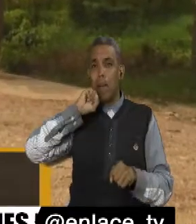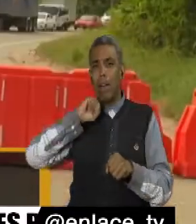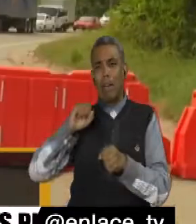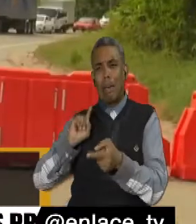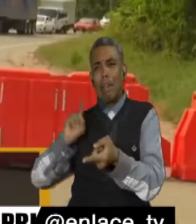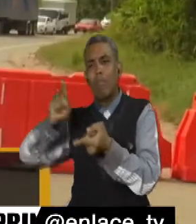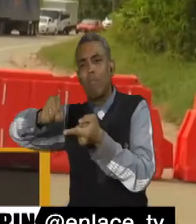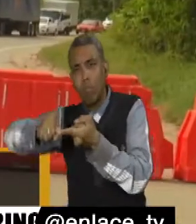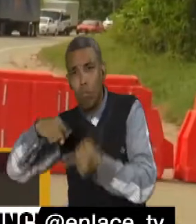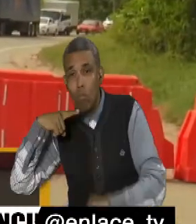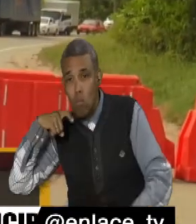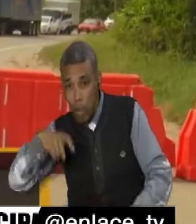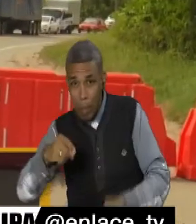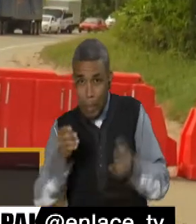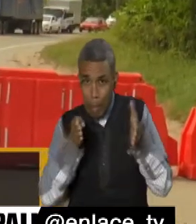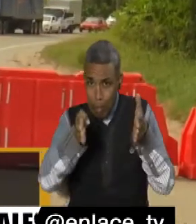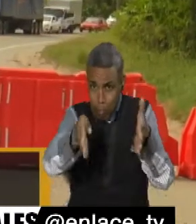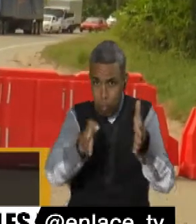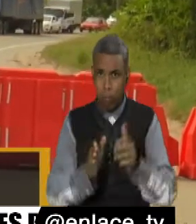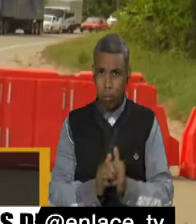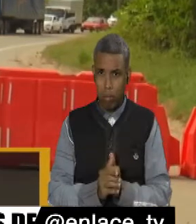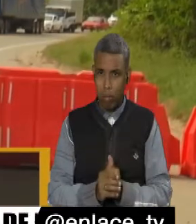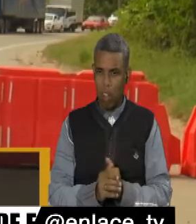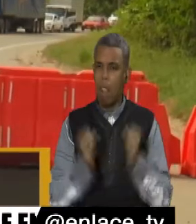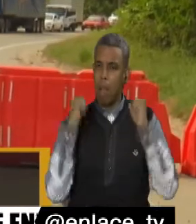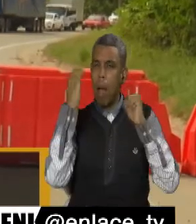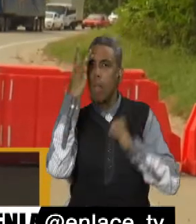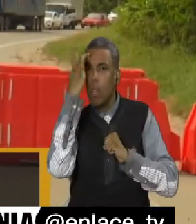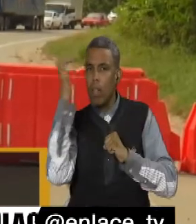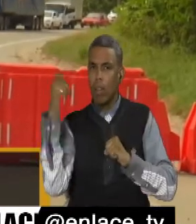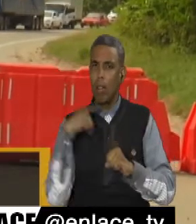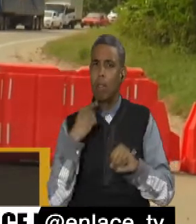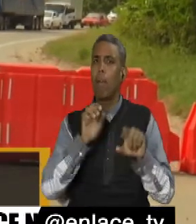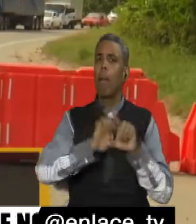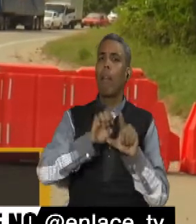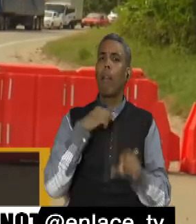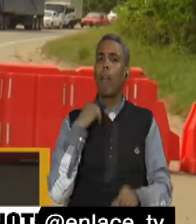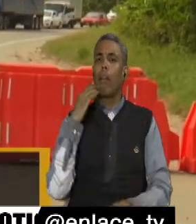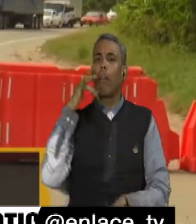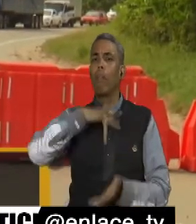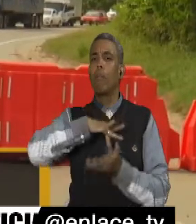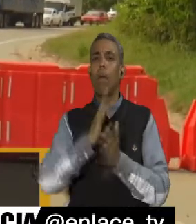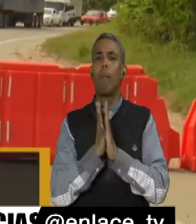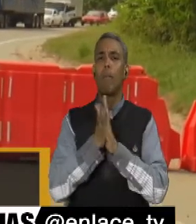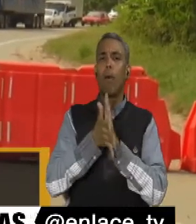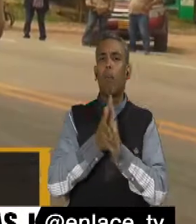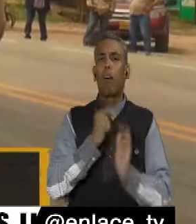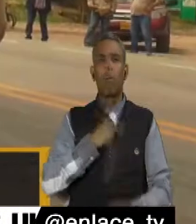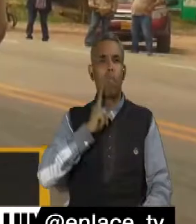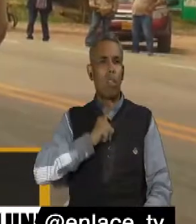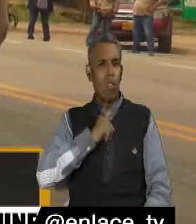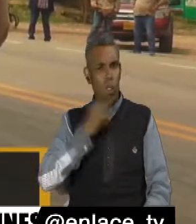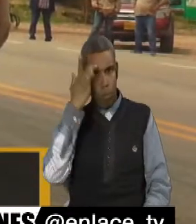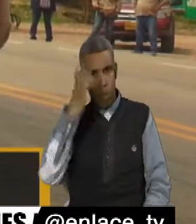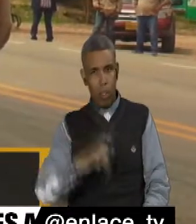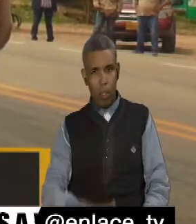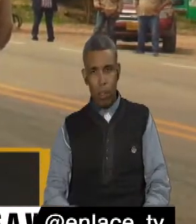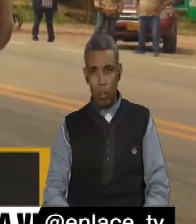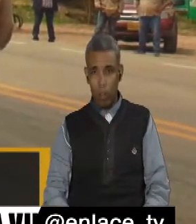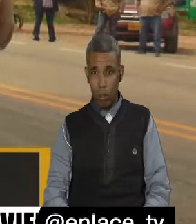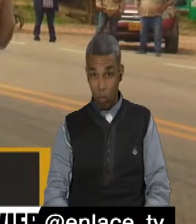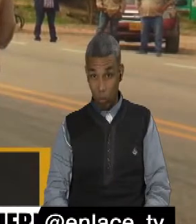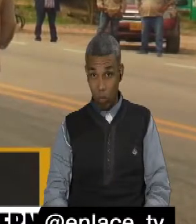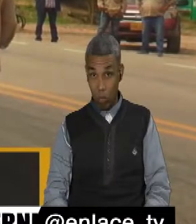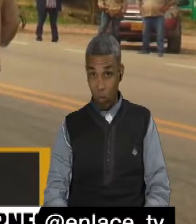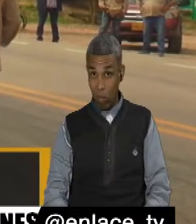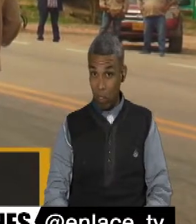de comunicación hablando es totalmente falso. Dice que va ante los tribunales a dirimir este conflicto. ¿Ustedes cómo reciben esa, lo